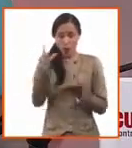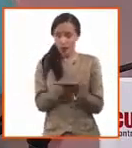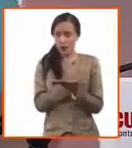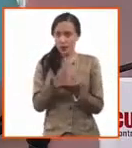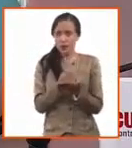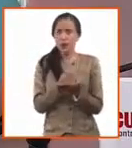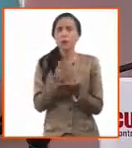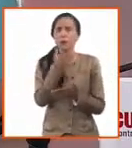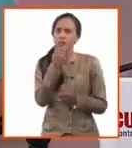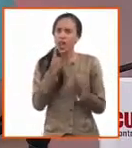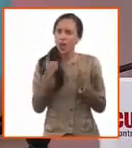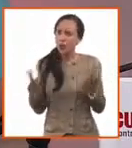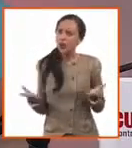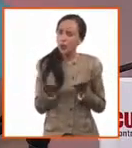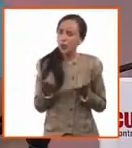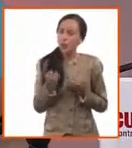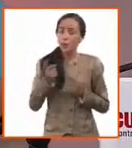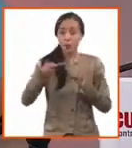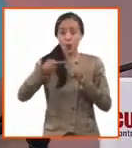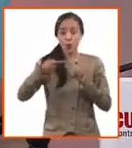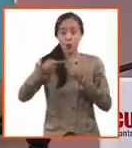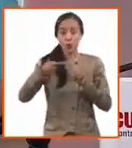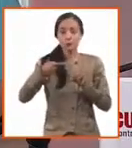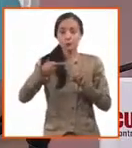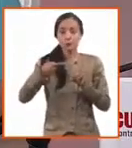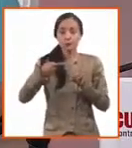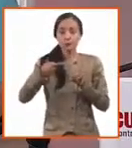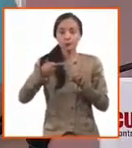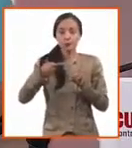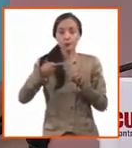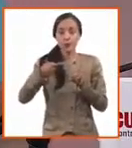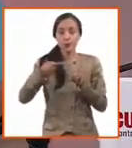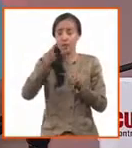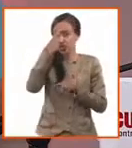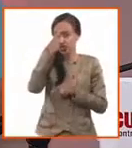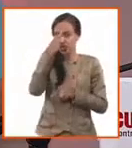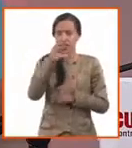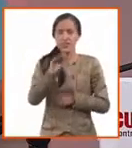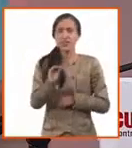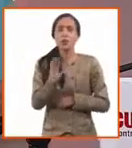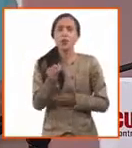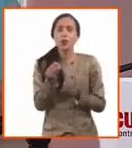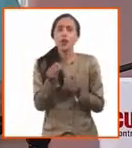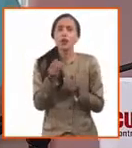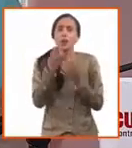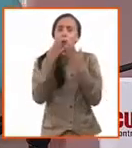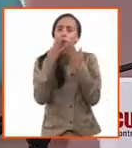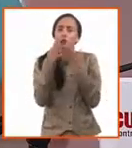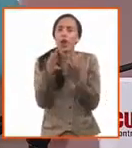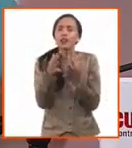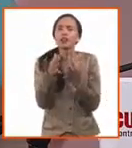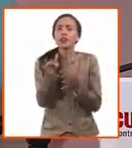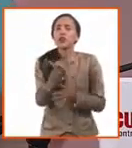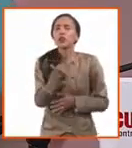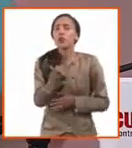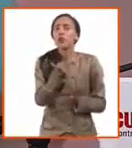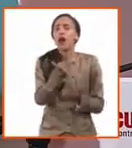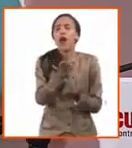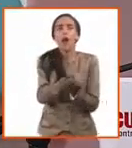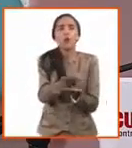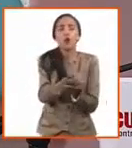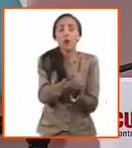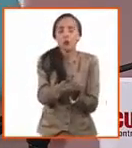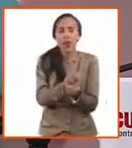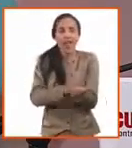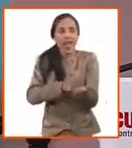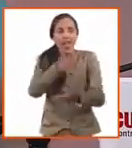recuperar la una tiene que ver con el peso que le da el che a los acumulados es decir la herencia con que